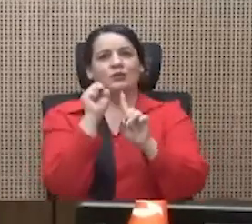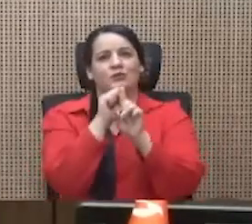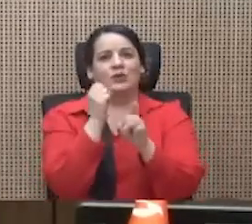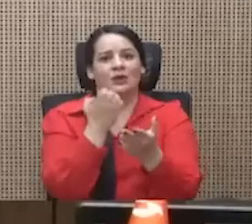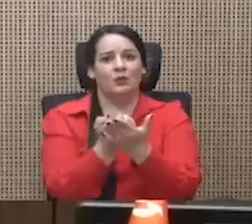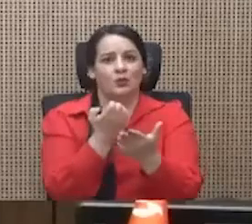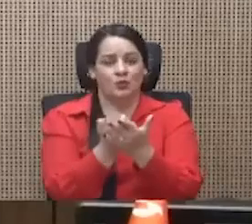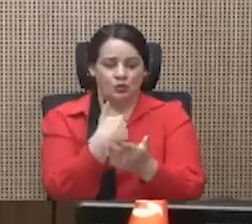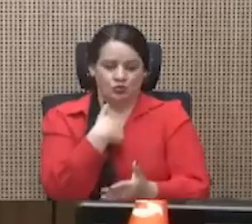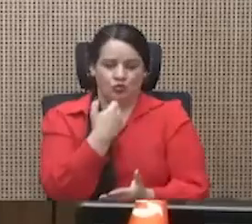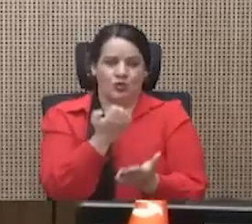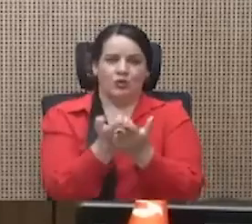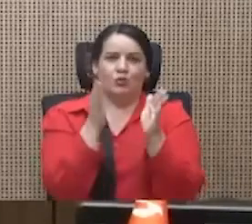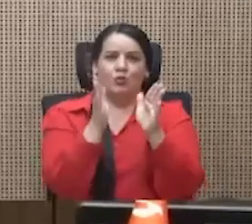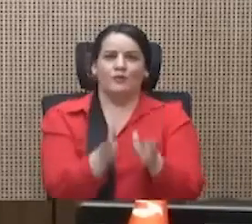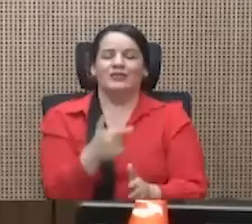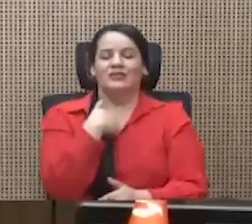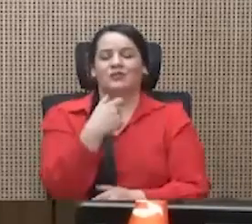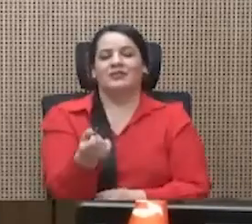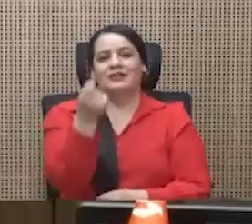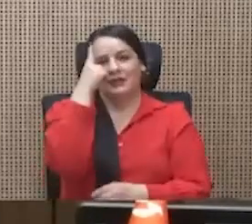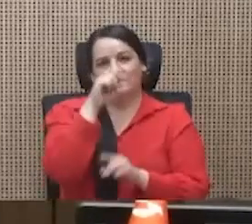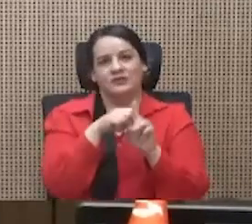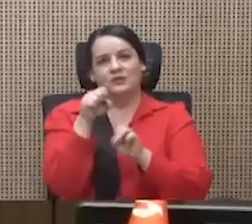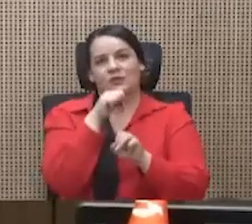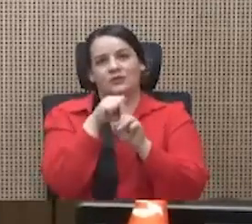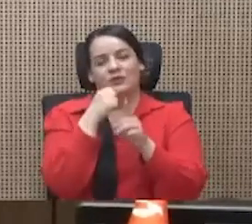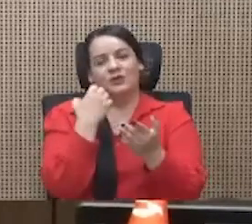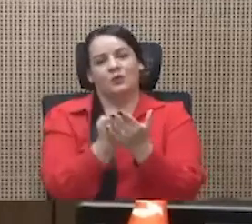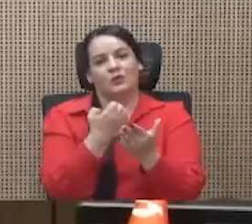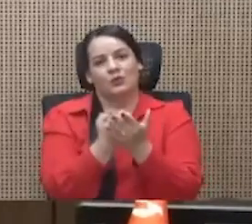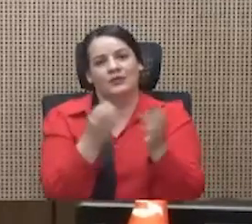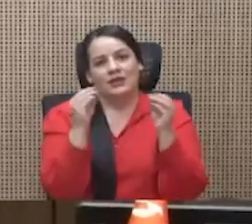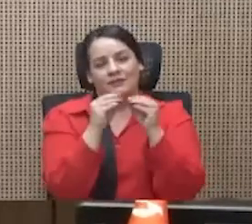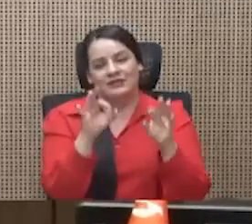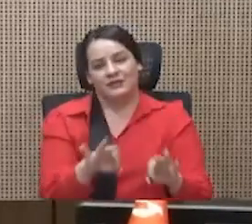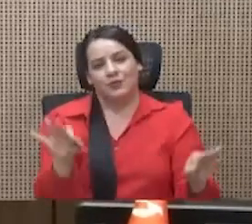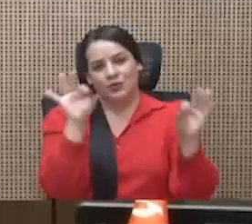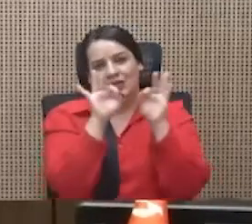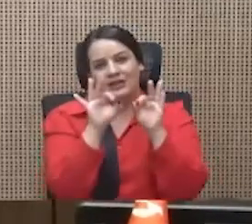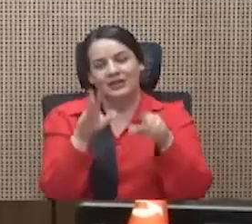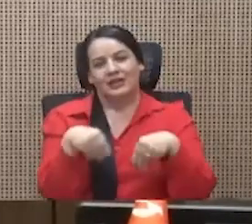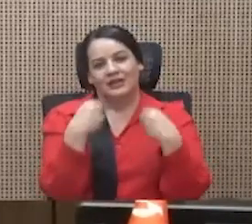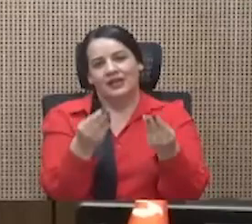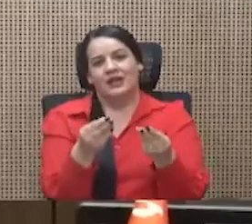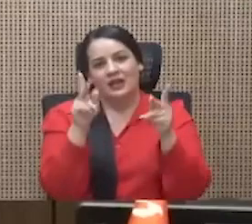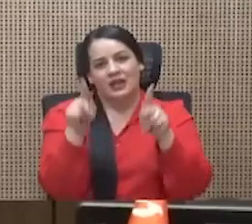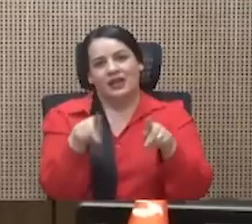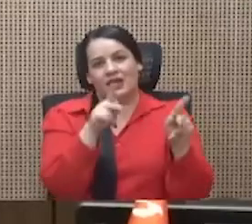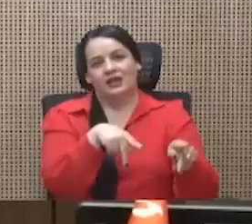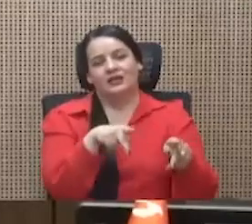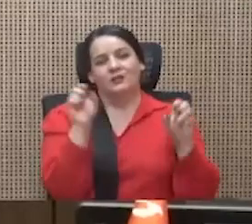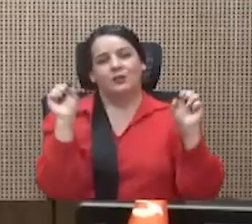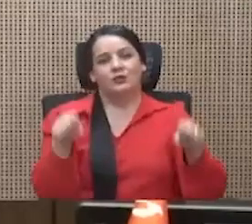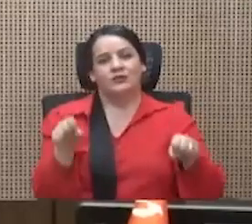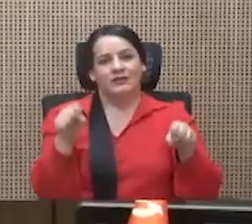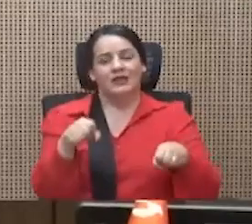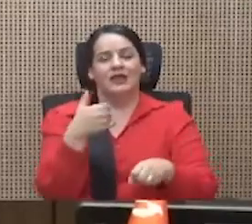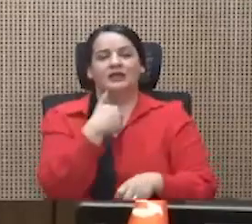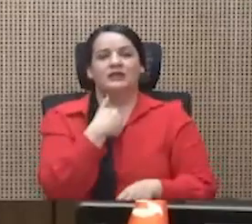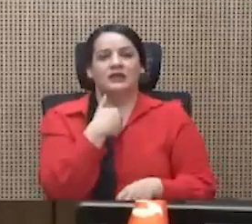economista yo entiendo que la situación económica es lo más importante hay que darle a la gente la posibilidad de de